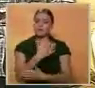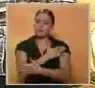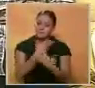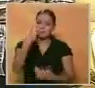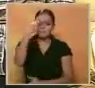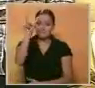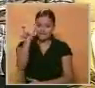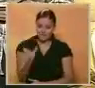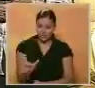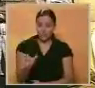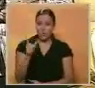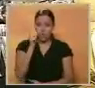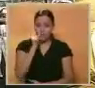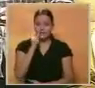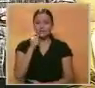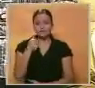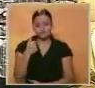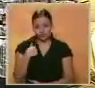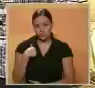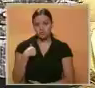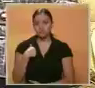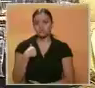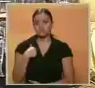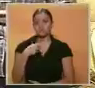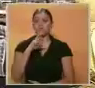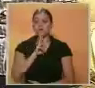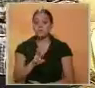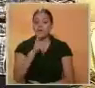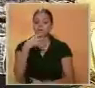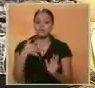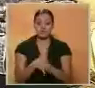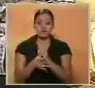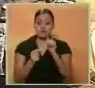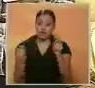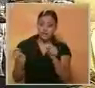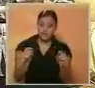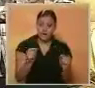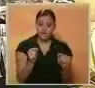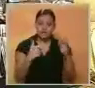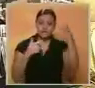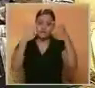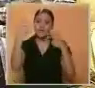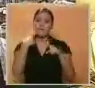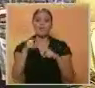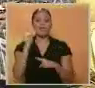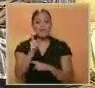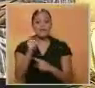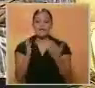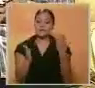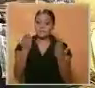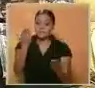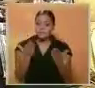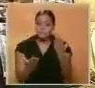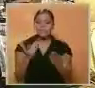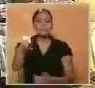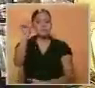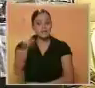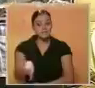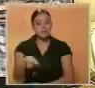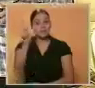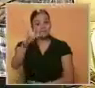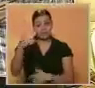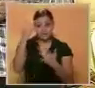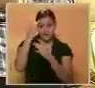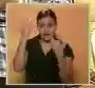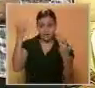pues, hacerle hecho a esa petición que hizo el presidente Chávez sobre un debate, pero este debate tenía que ser equitativo, un debate que además entre los intelectuales